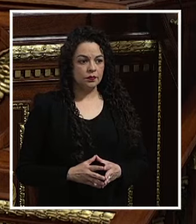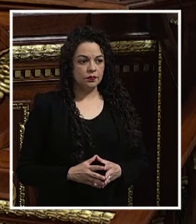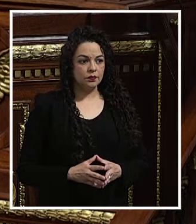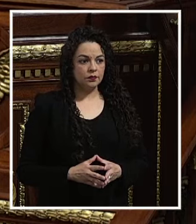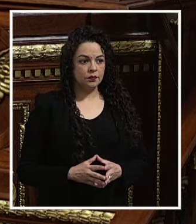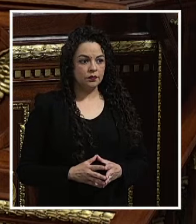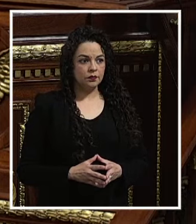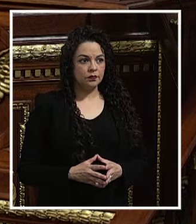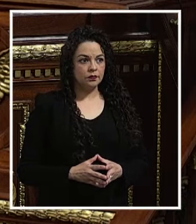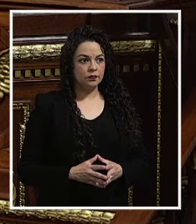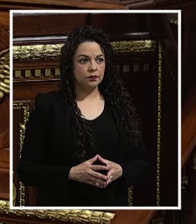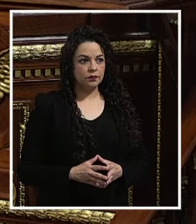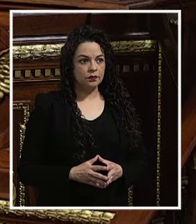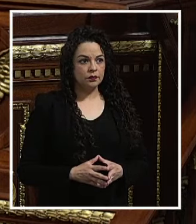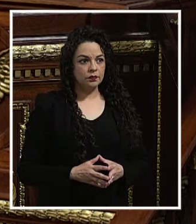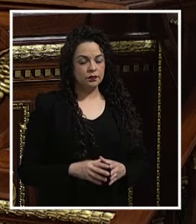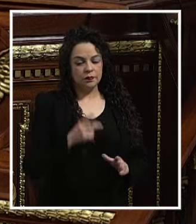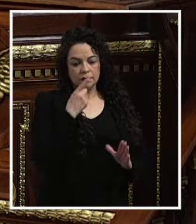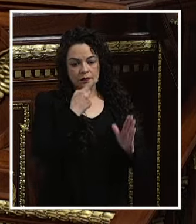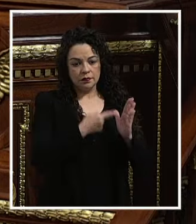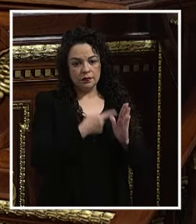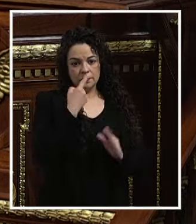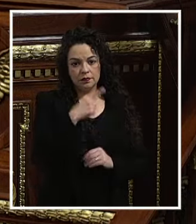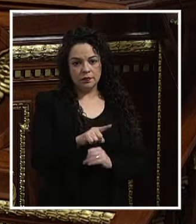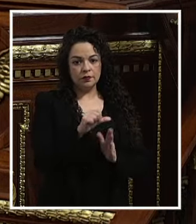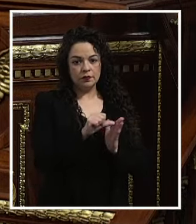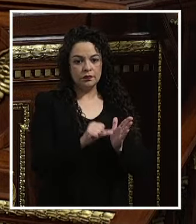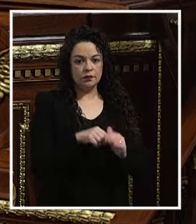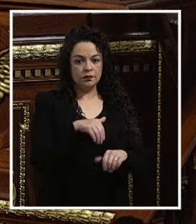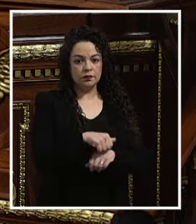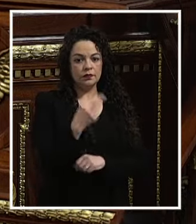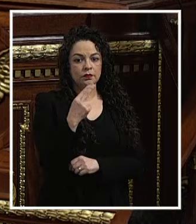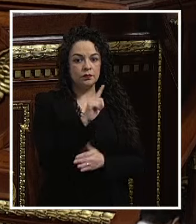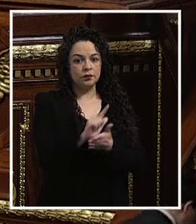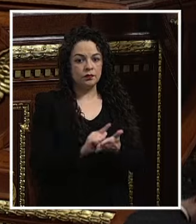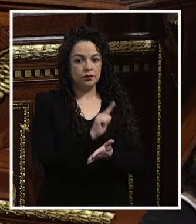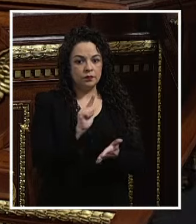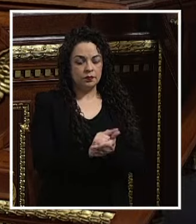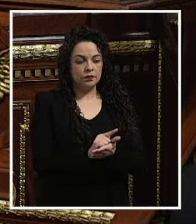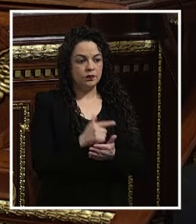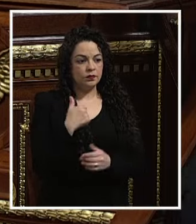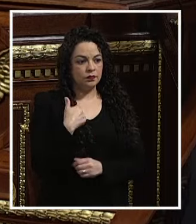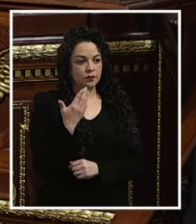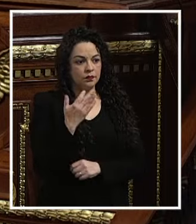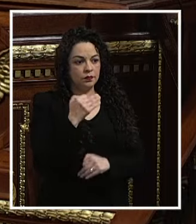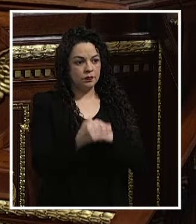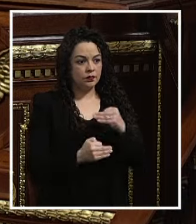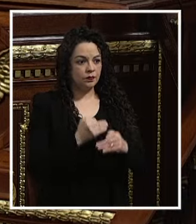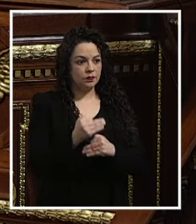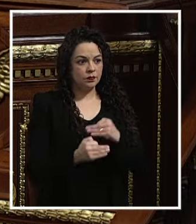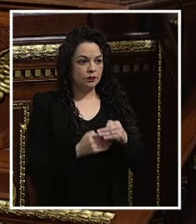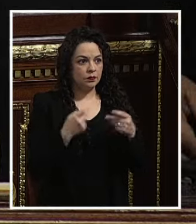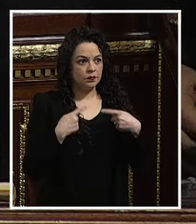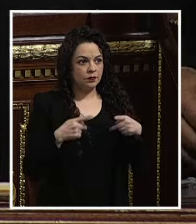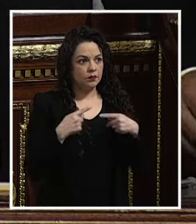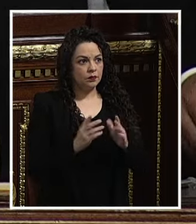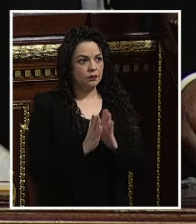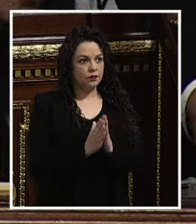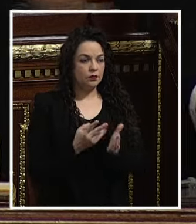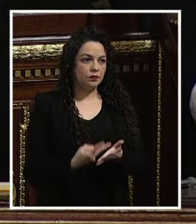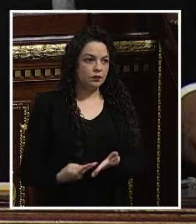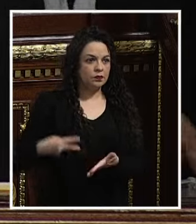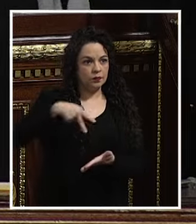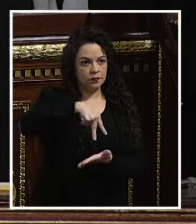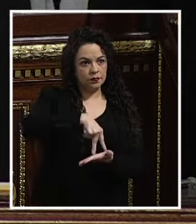Con fundamento en el artículo 25 de nuestra ley orgánica, se solicita a todas y a todos los presentes ponerse de